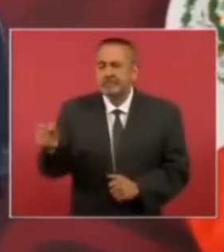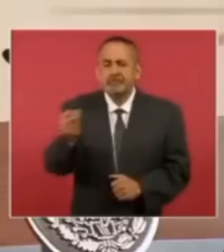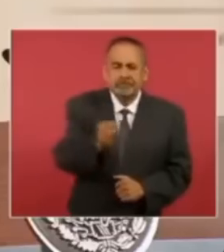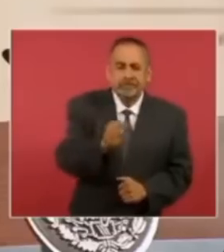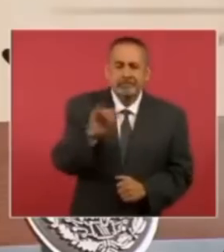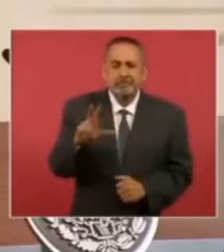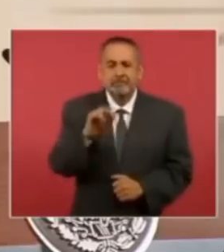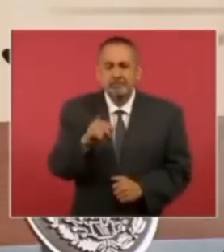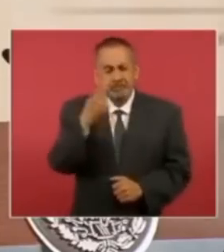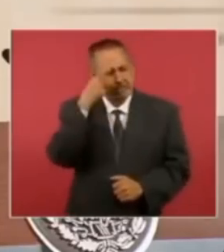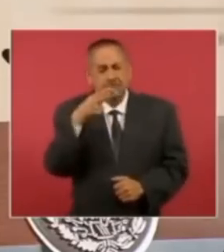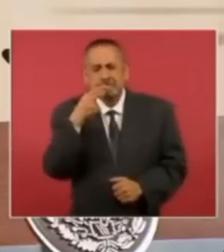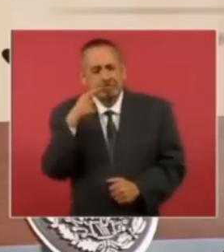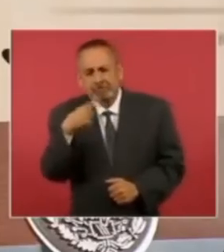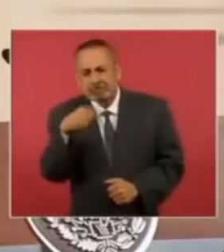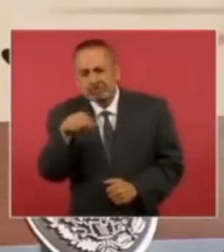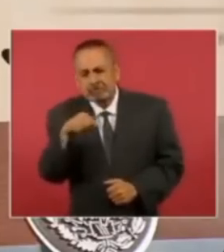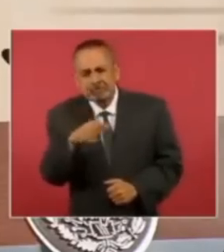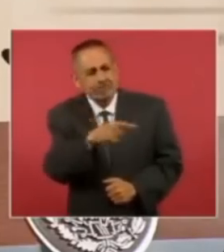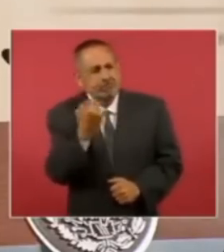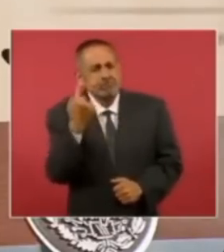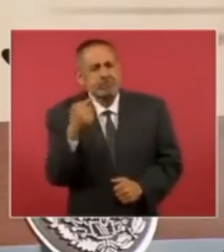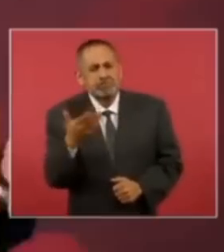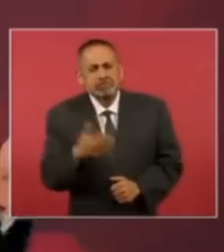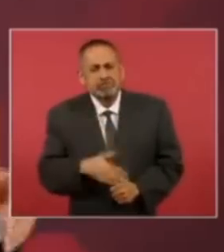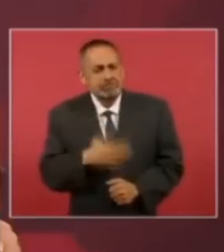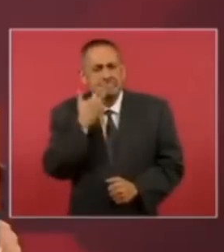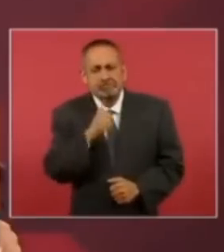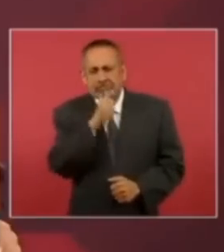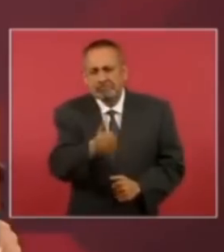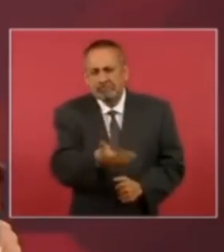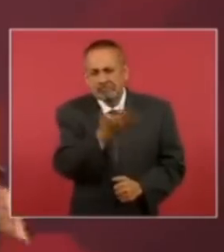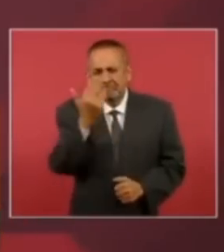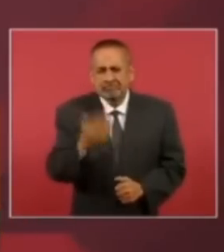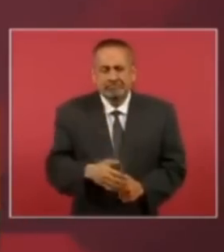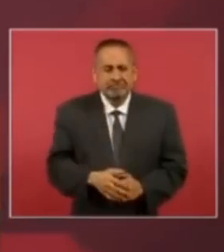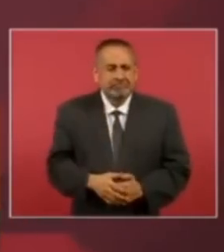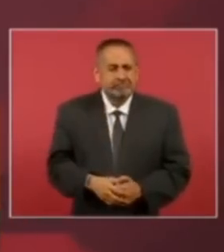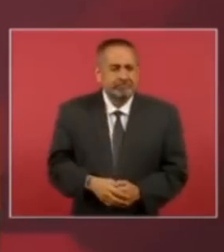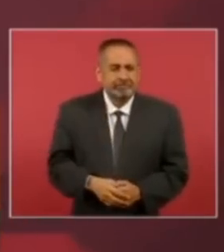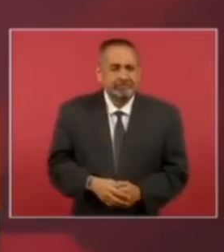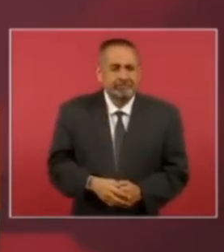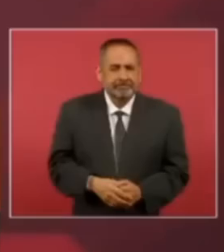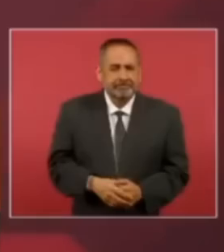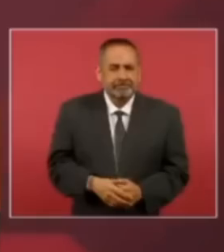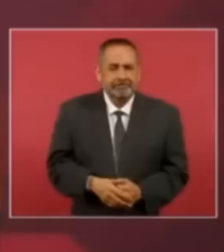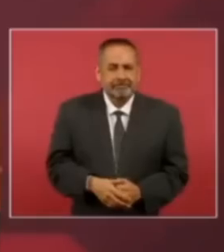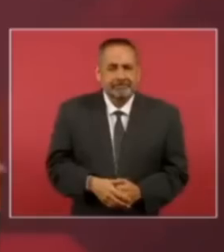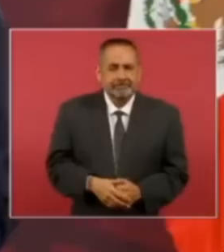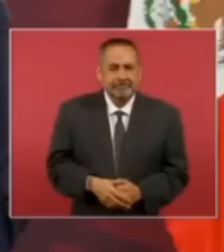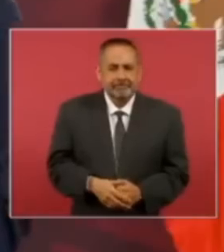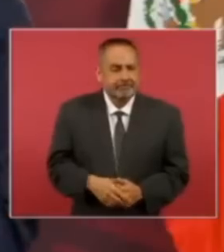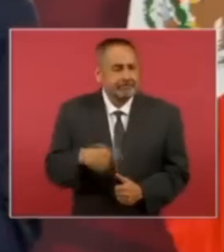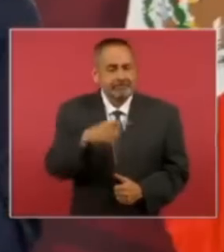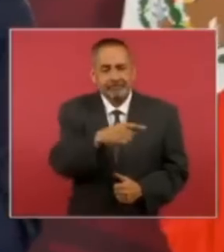Porque vamos a escuchar a una diputada federal de Acción Nacional que fue funcionaria del INAI, un